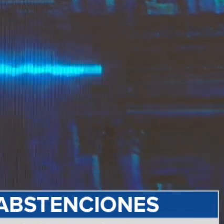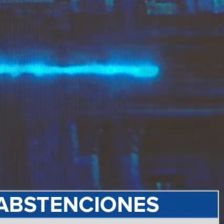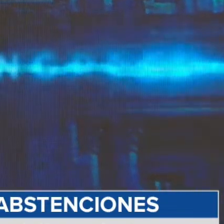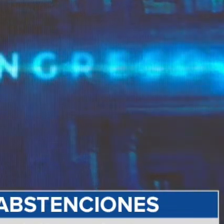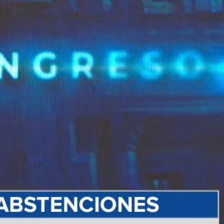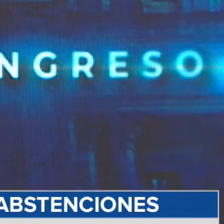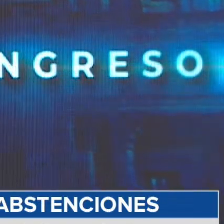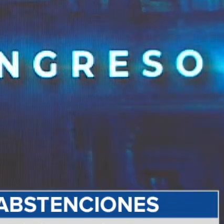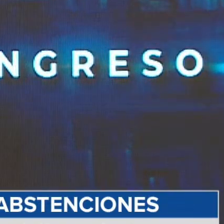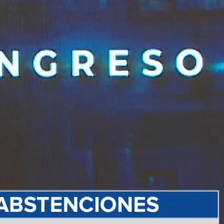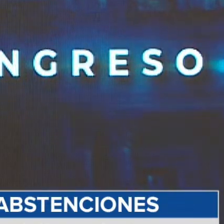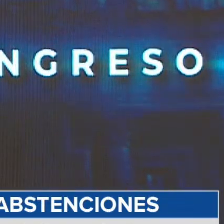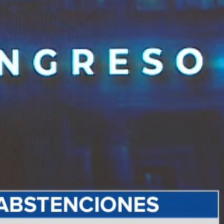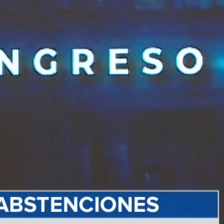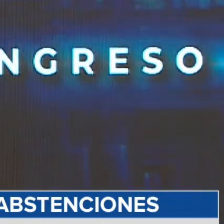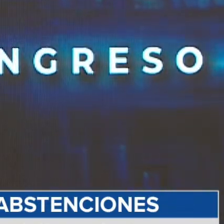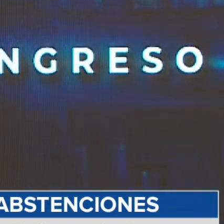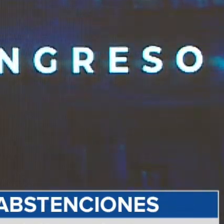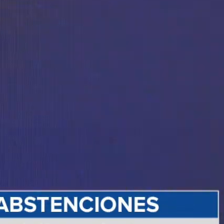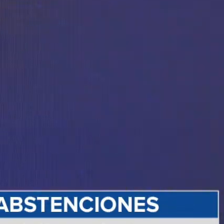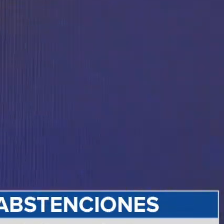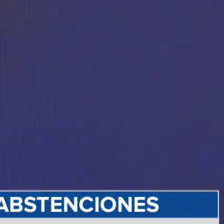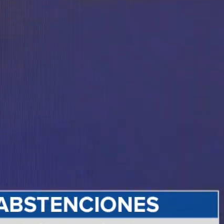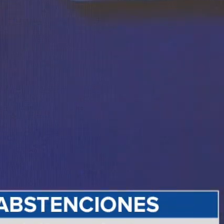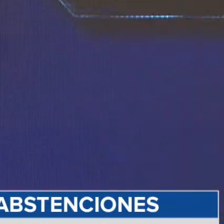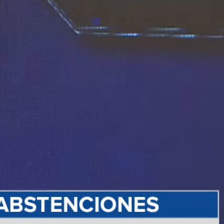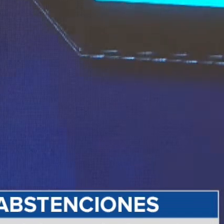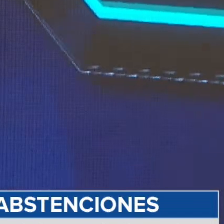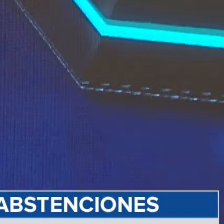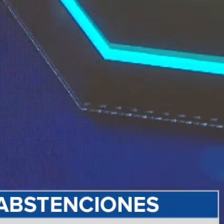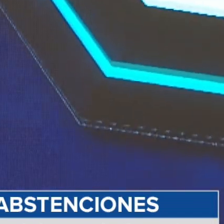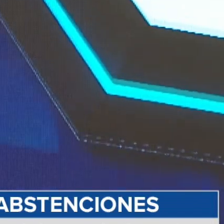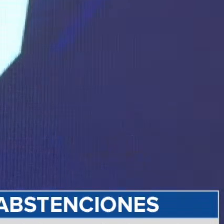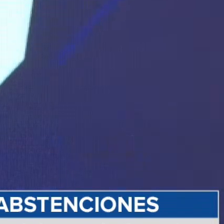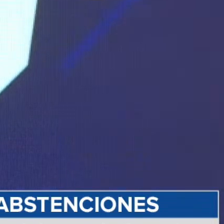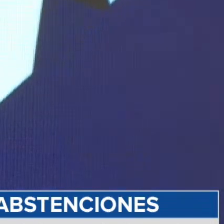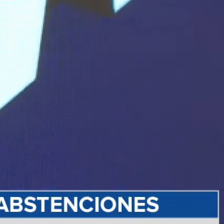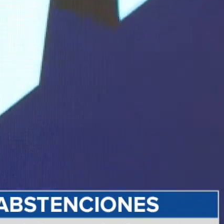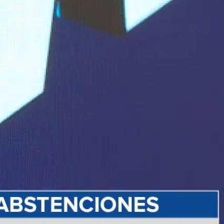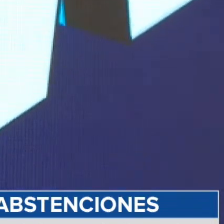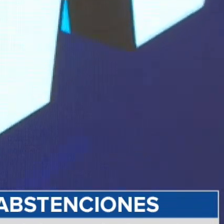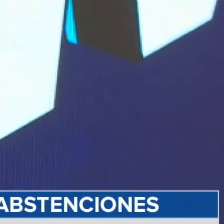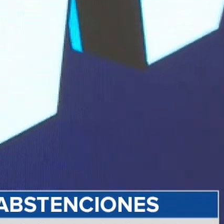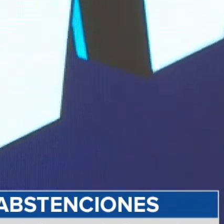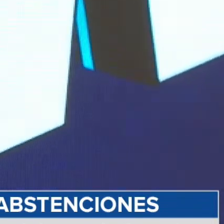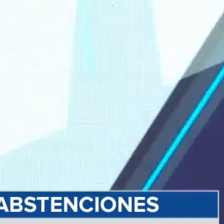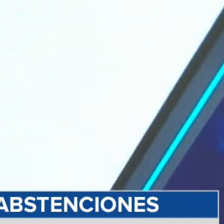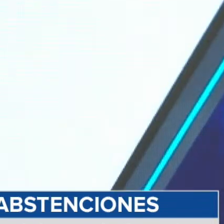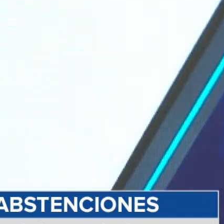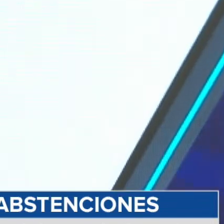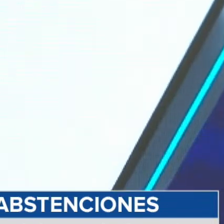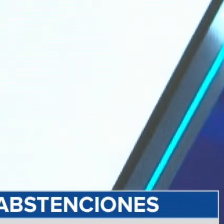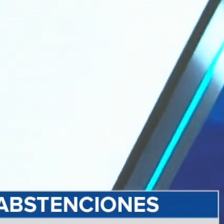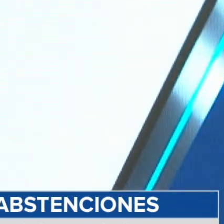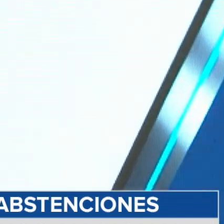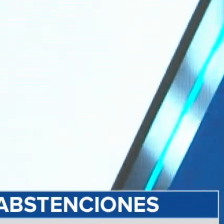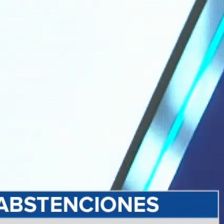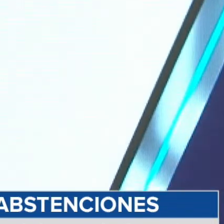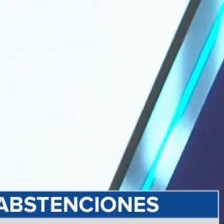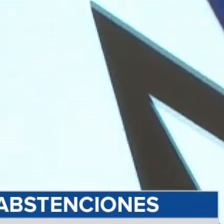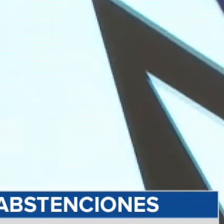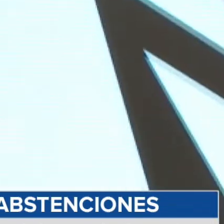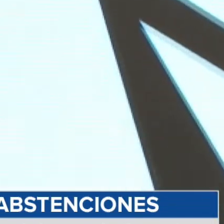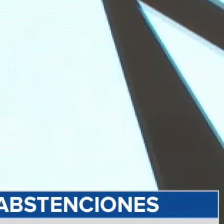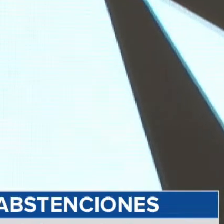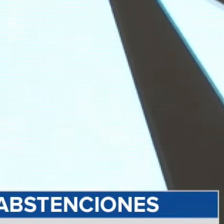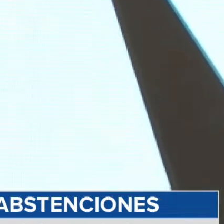de oradores, pero en el recinto pidió la palabra el diputado también santafesino por el radicalismo, Barleta. Vamos a escuchar entonces